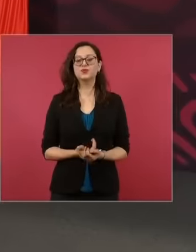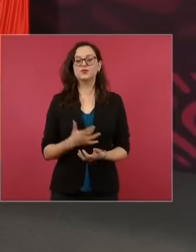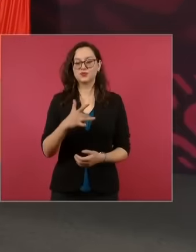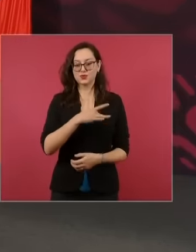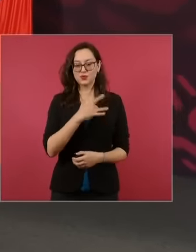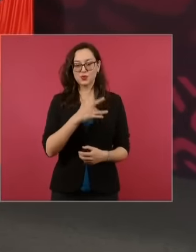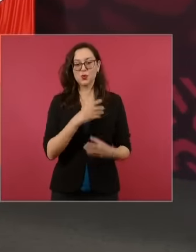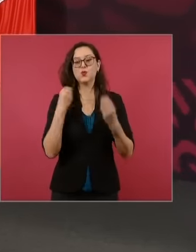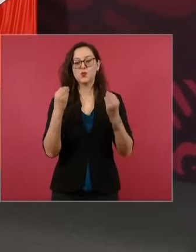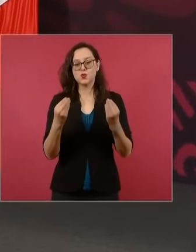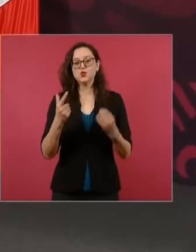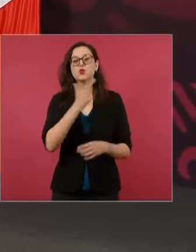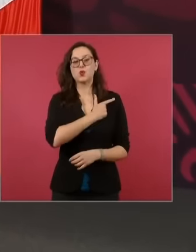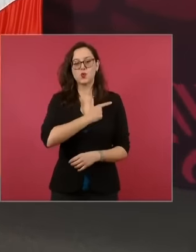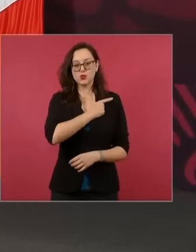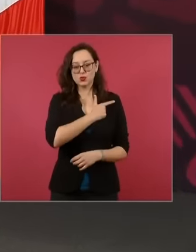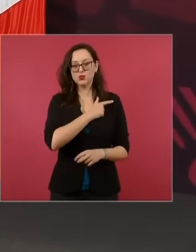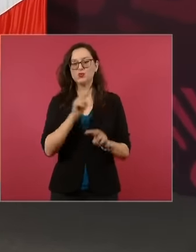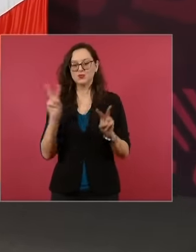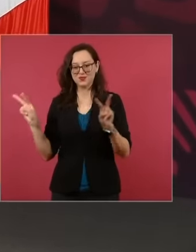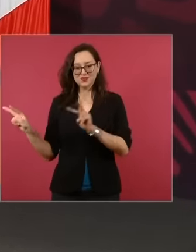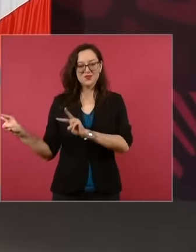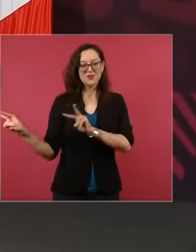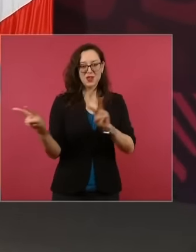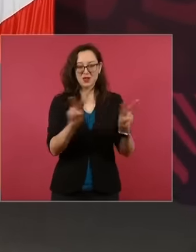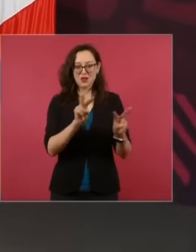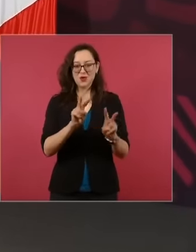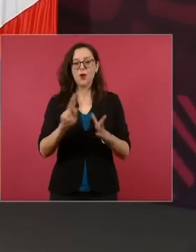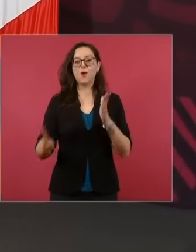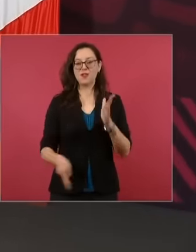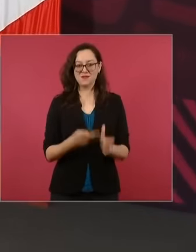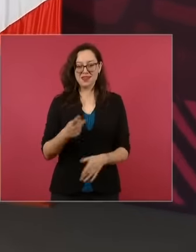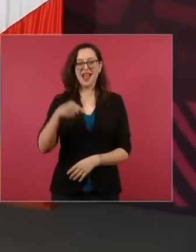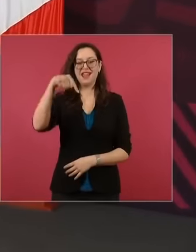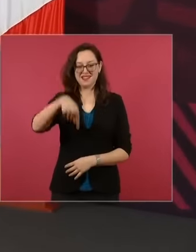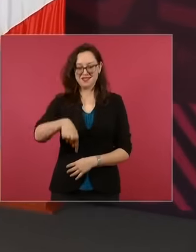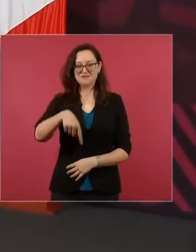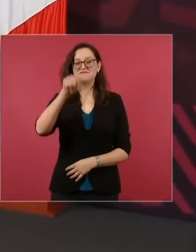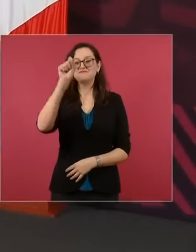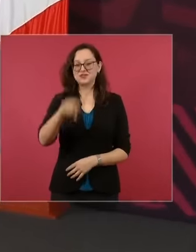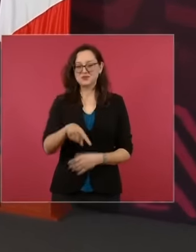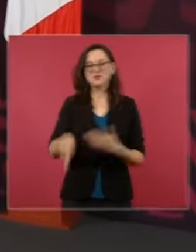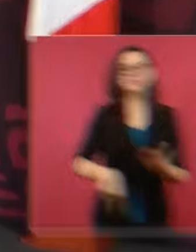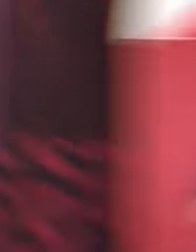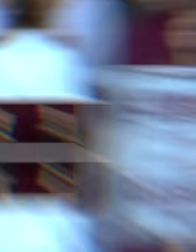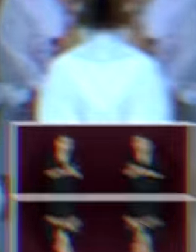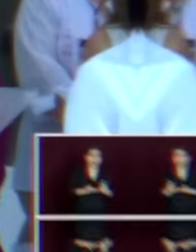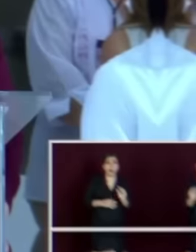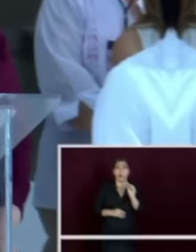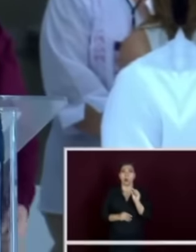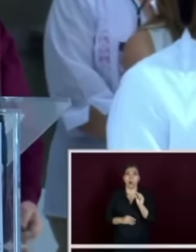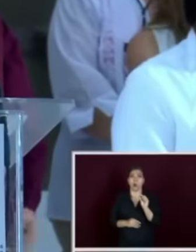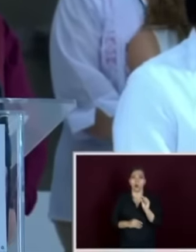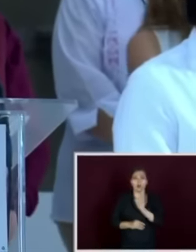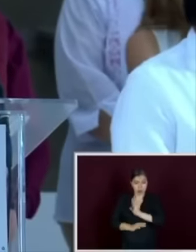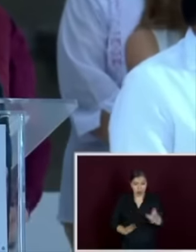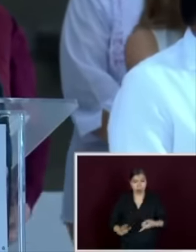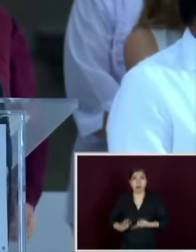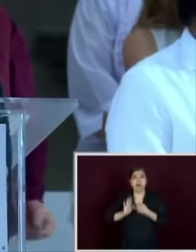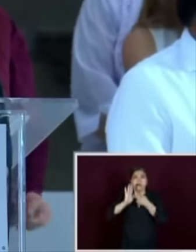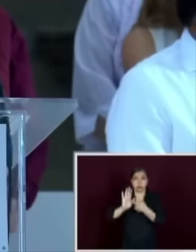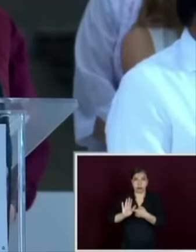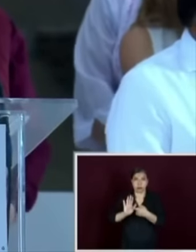doctora Claudia Sheinbaum es lo mejor que le ha pasado a México, ya que es una persona